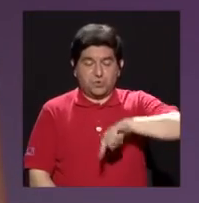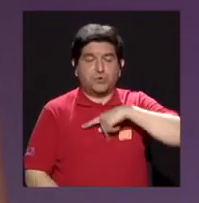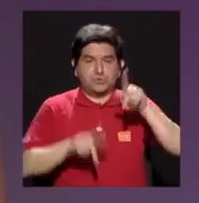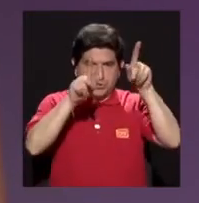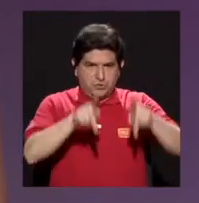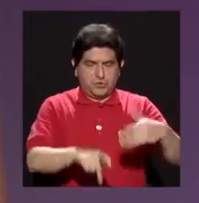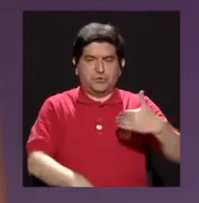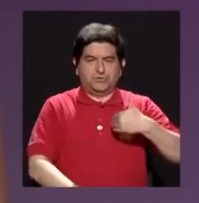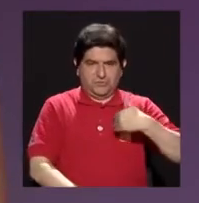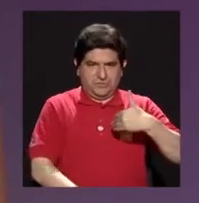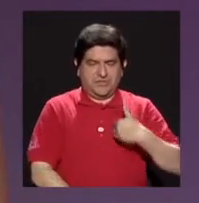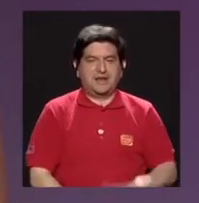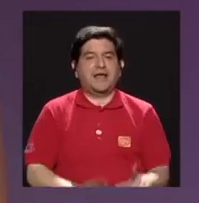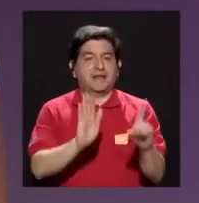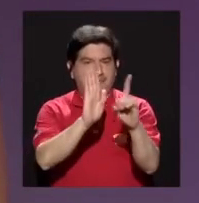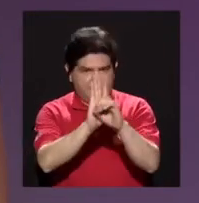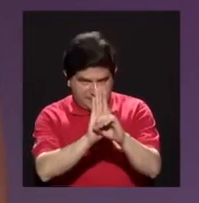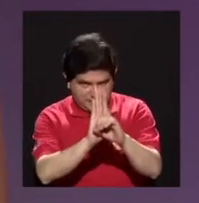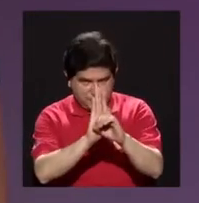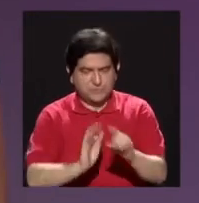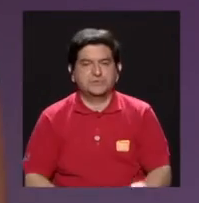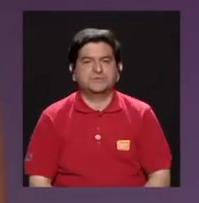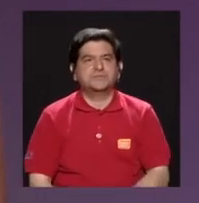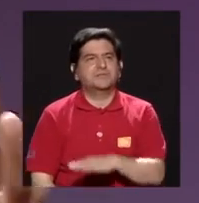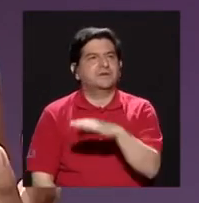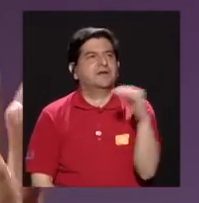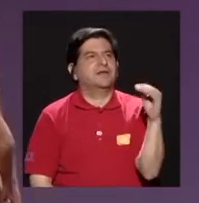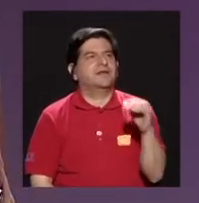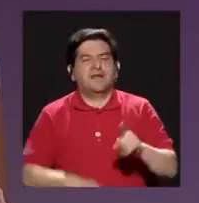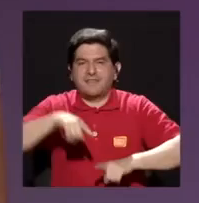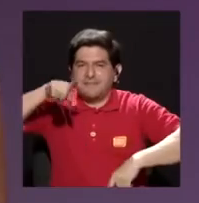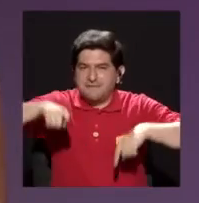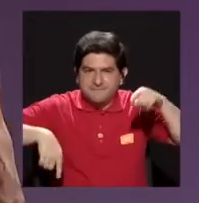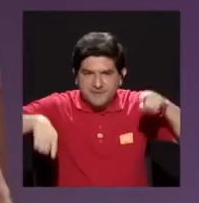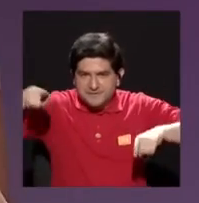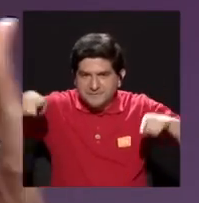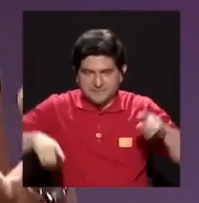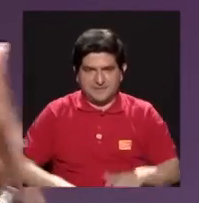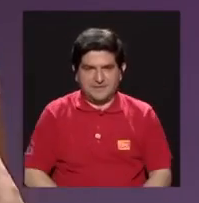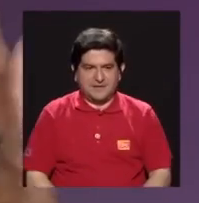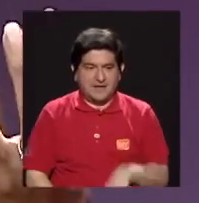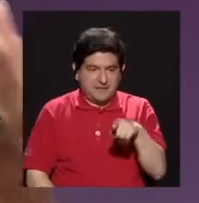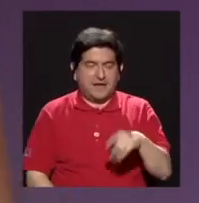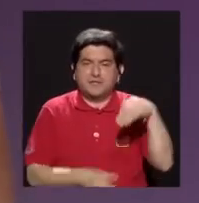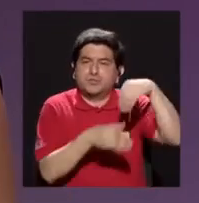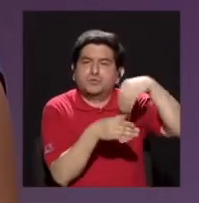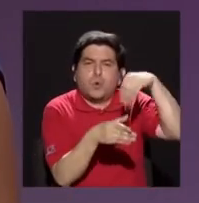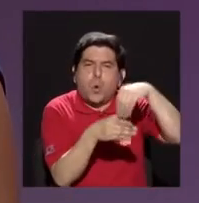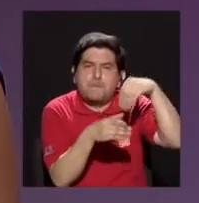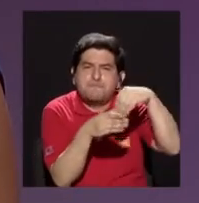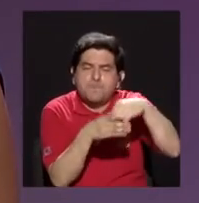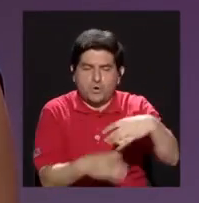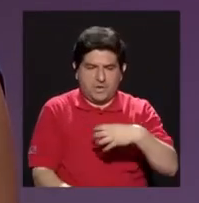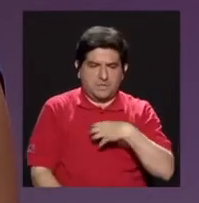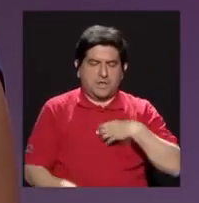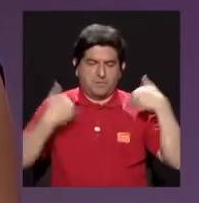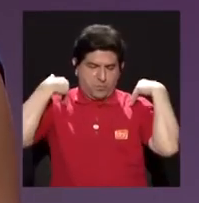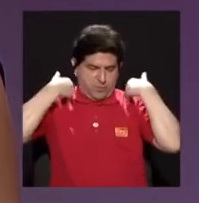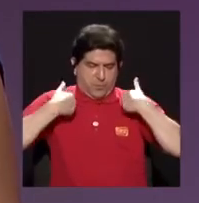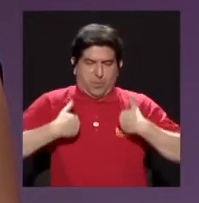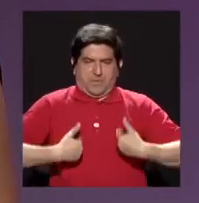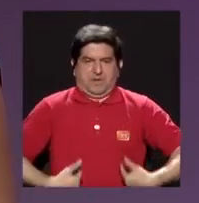que tenemos derechos y que la diversidad es un componente, digamos, de nuestra